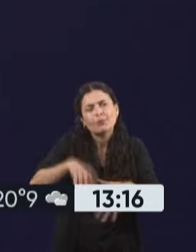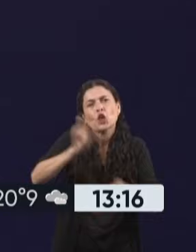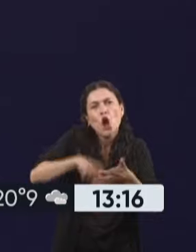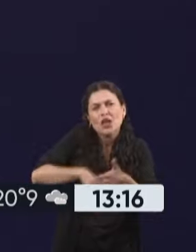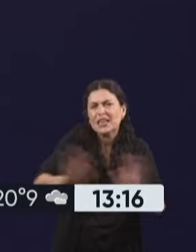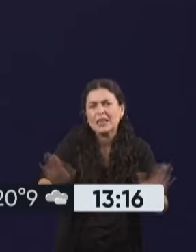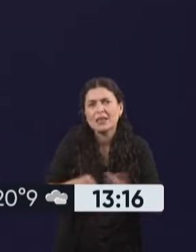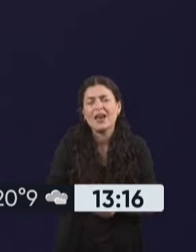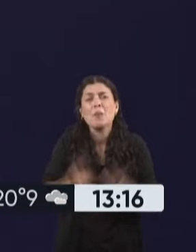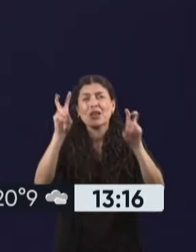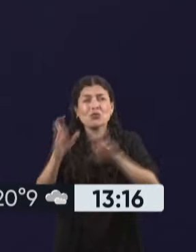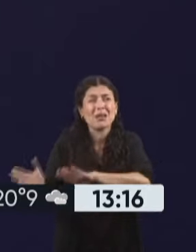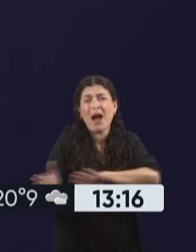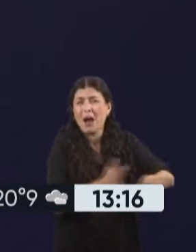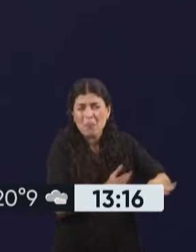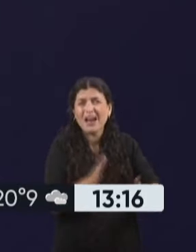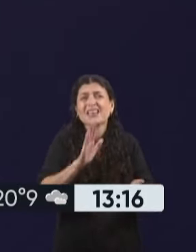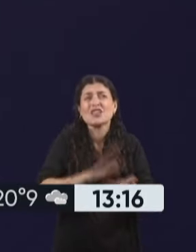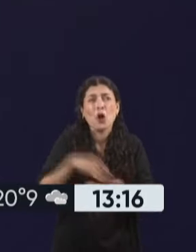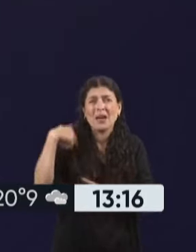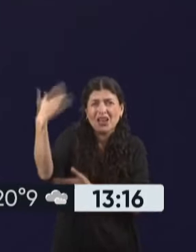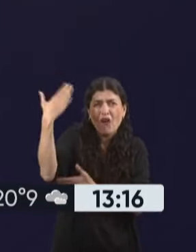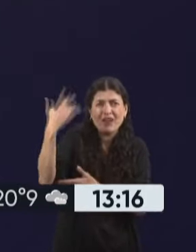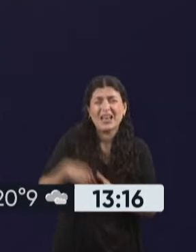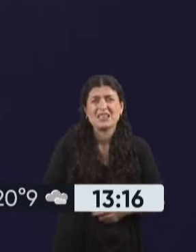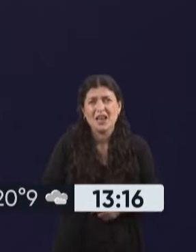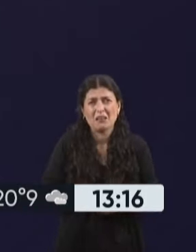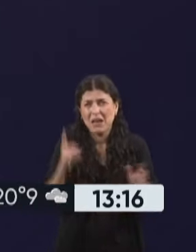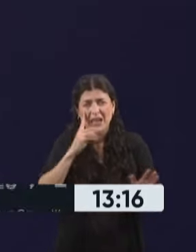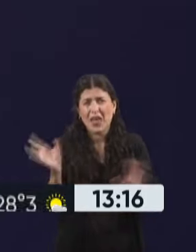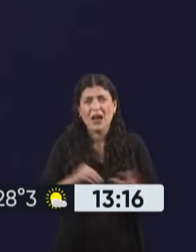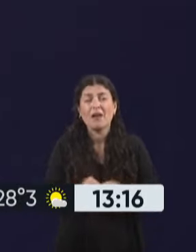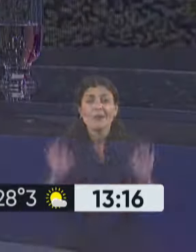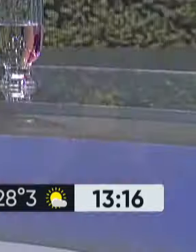aparte y que no compete a esta conferencia. ¿Listo? Muchísimas gracias.